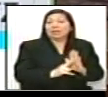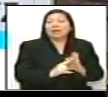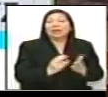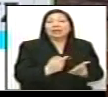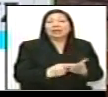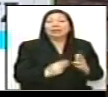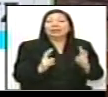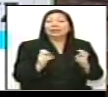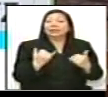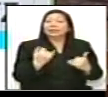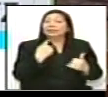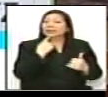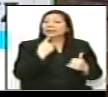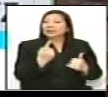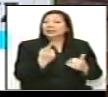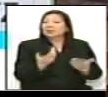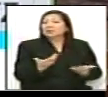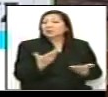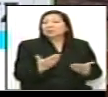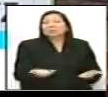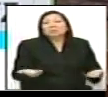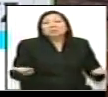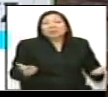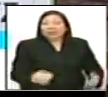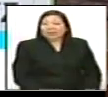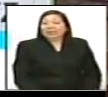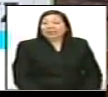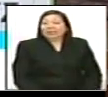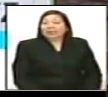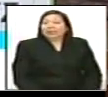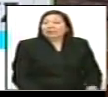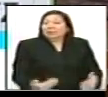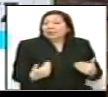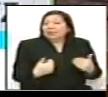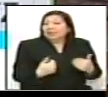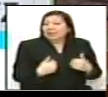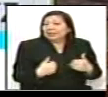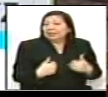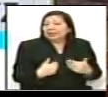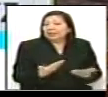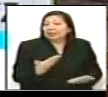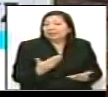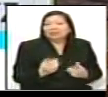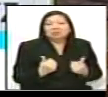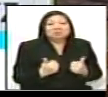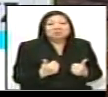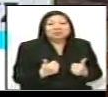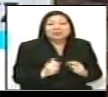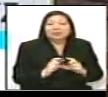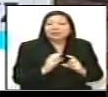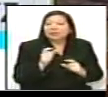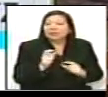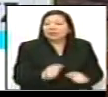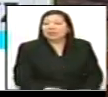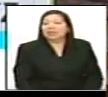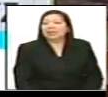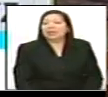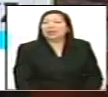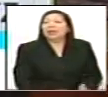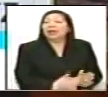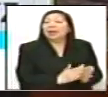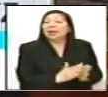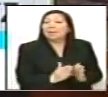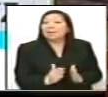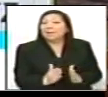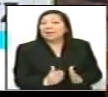parte del texto que dice algo así como, bueno, hemos tenido casos de éxito en el Congreso a partir